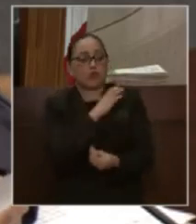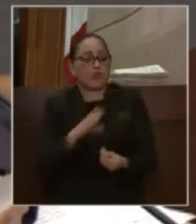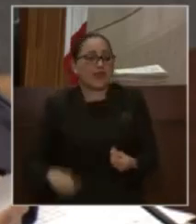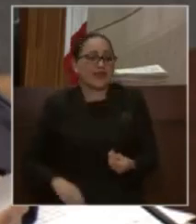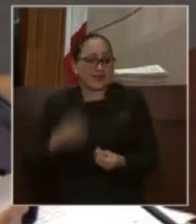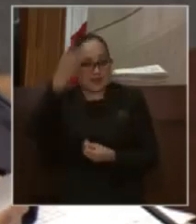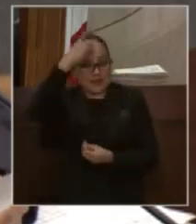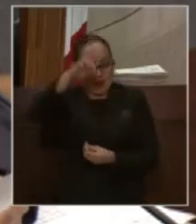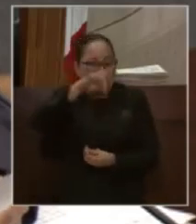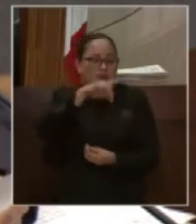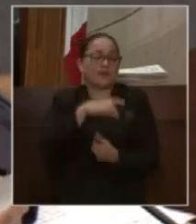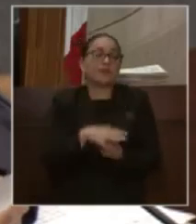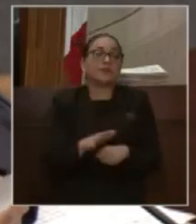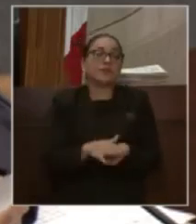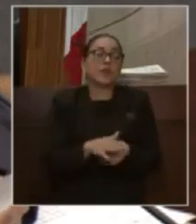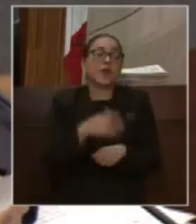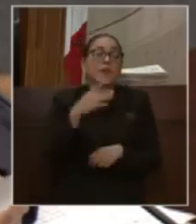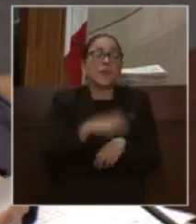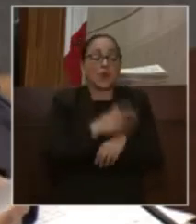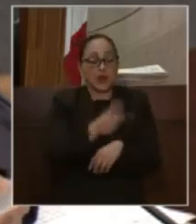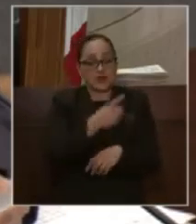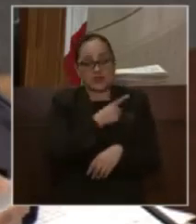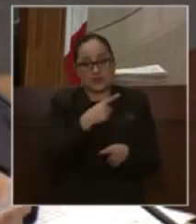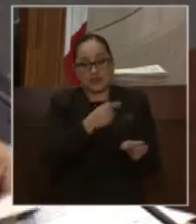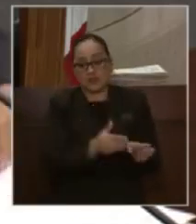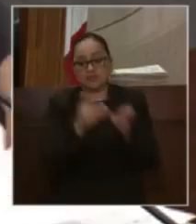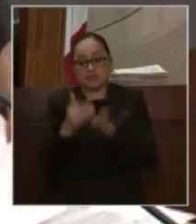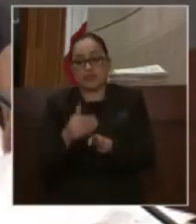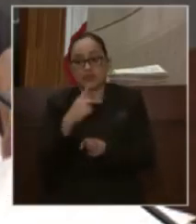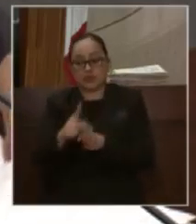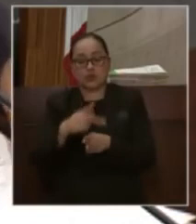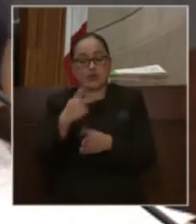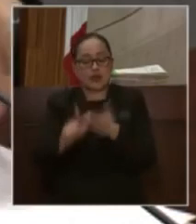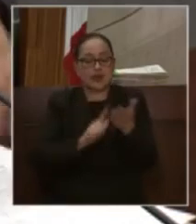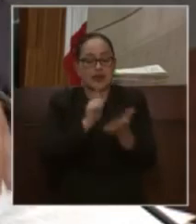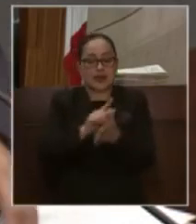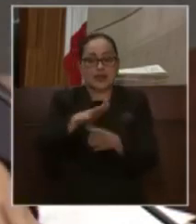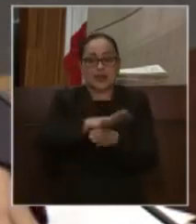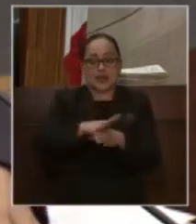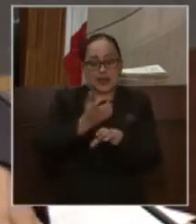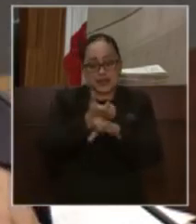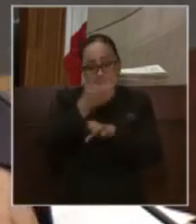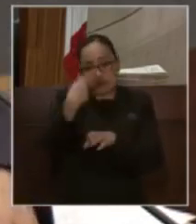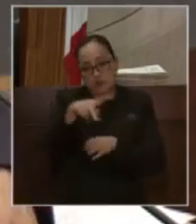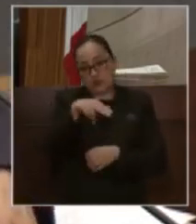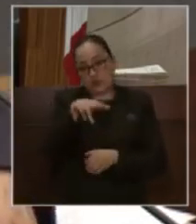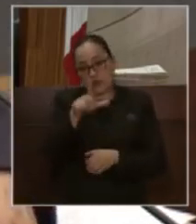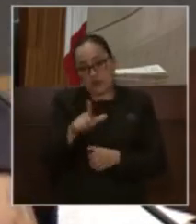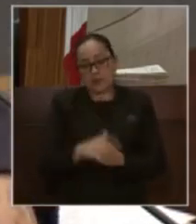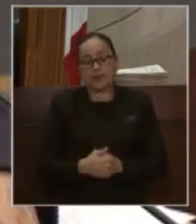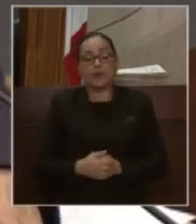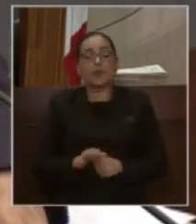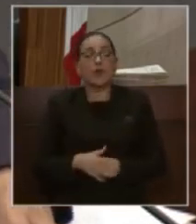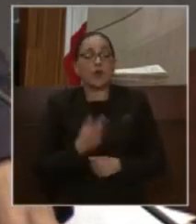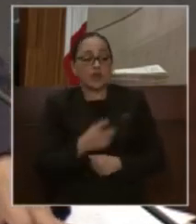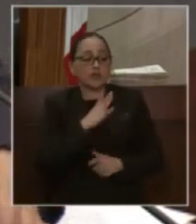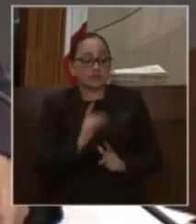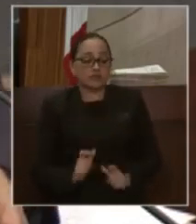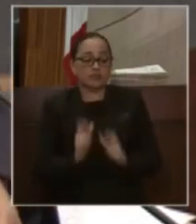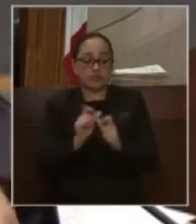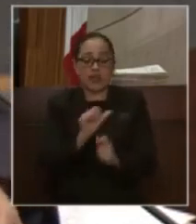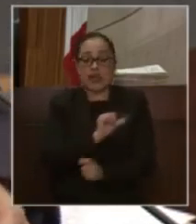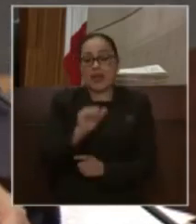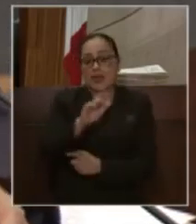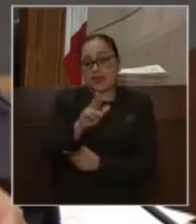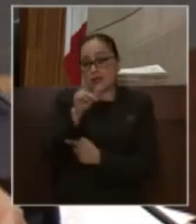lo que para ocupar esa curul debe estarse al siguiente paso previsto en la ley local. Por ello, lo procedente es dejar sin efectos la asignación de